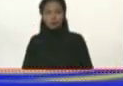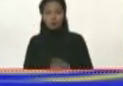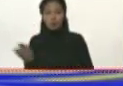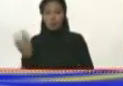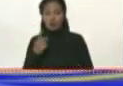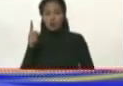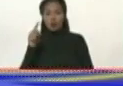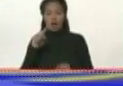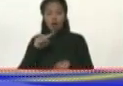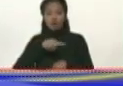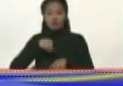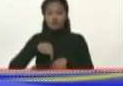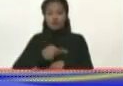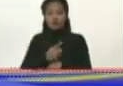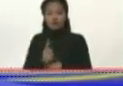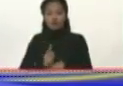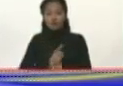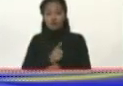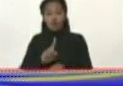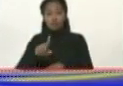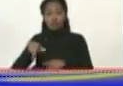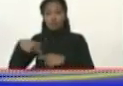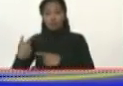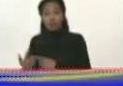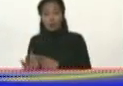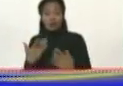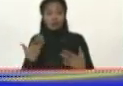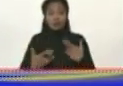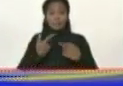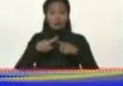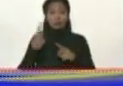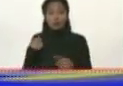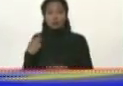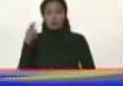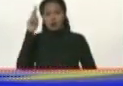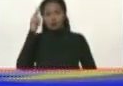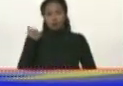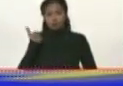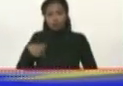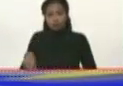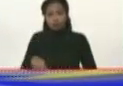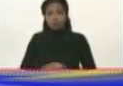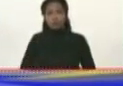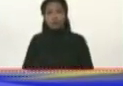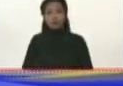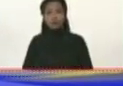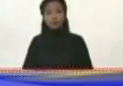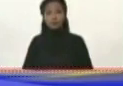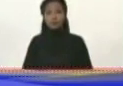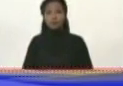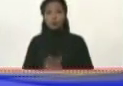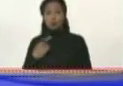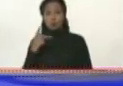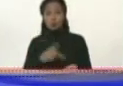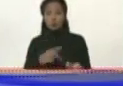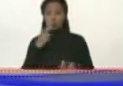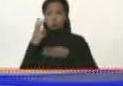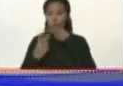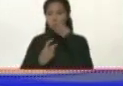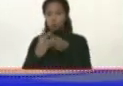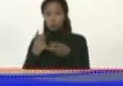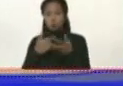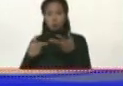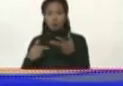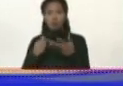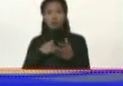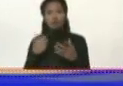una hora después. Pero tengo mis razones. Estaba siguiendo, no